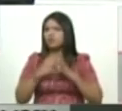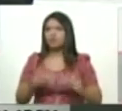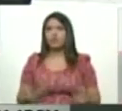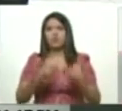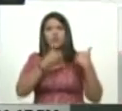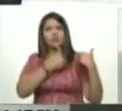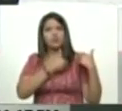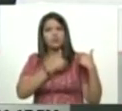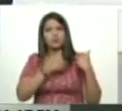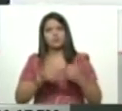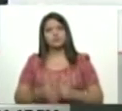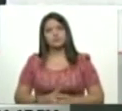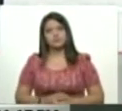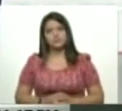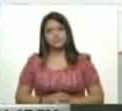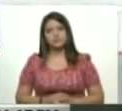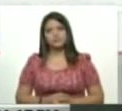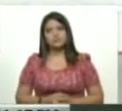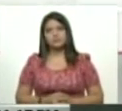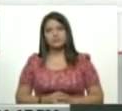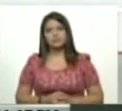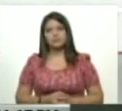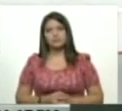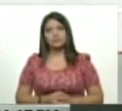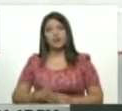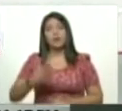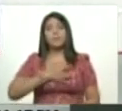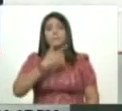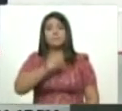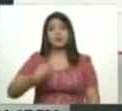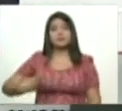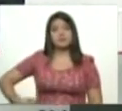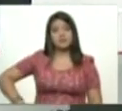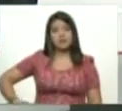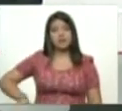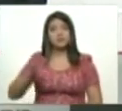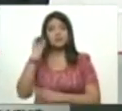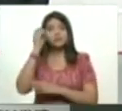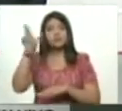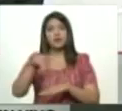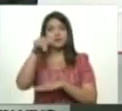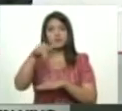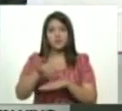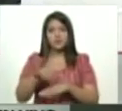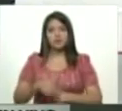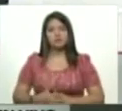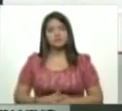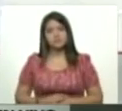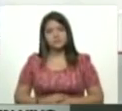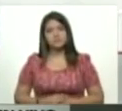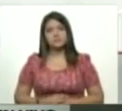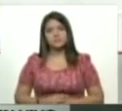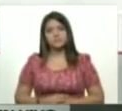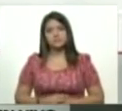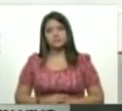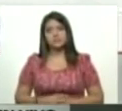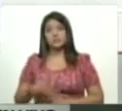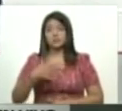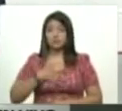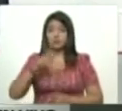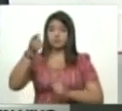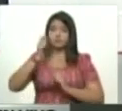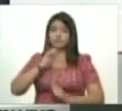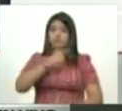deberes inherentes al cargo de presidente de la Asamblea Nacional, para cual he sido